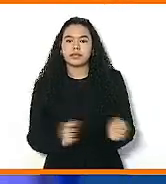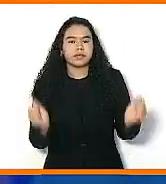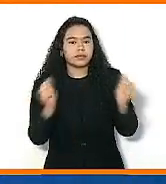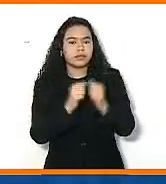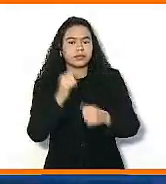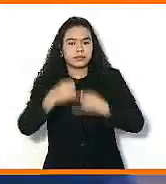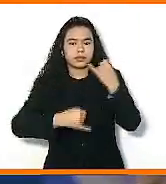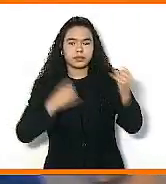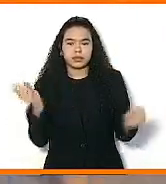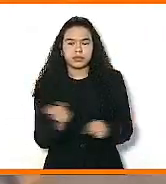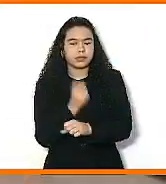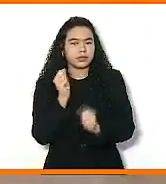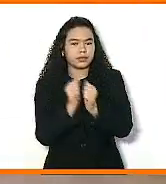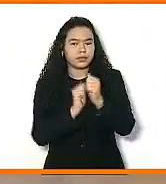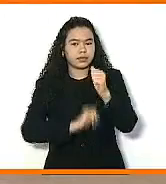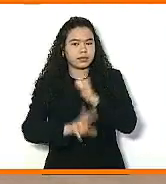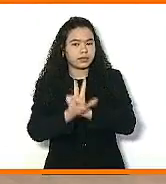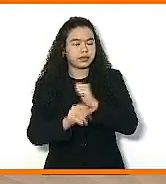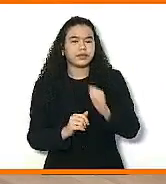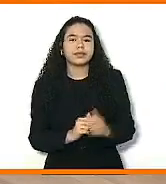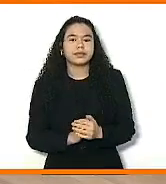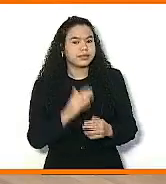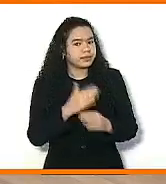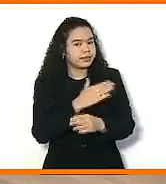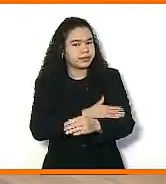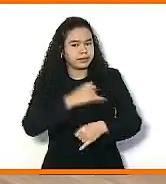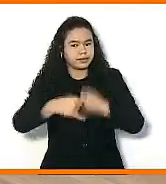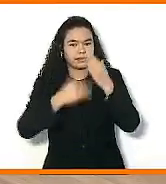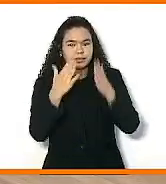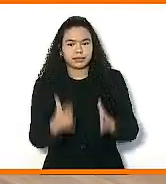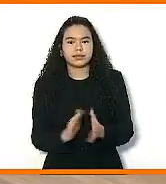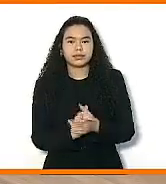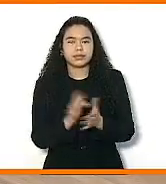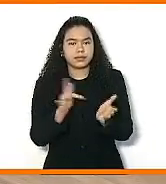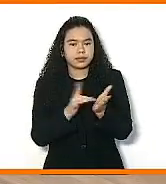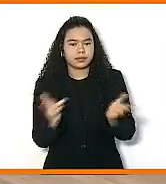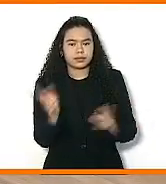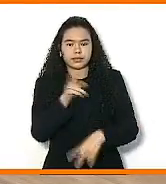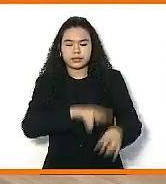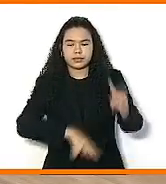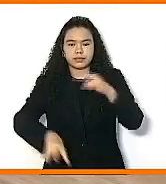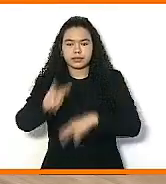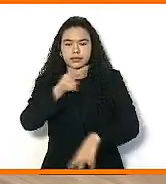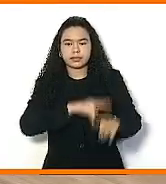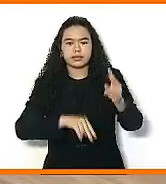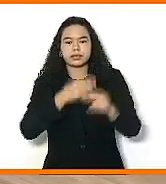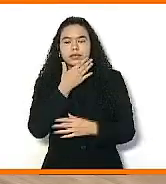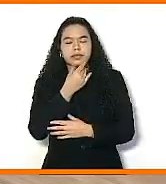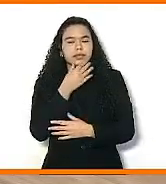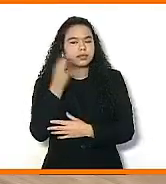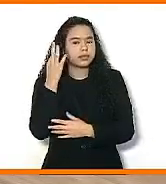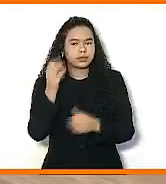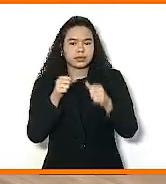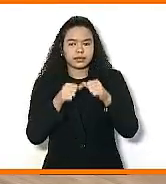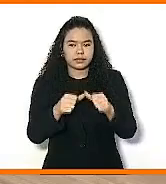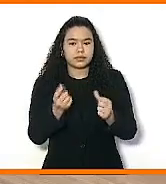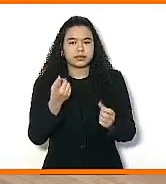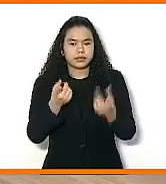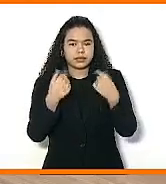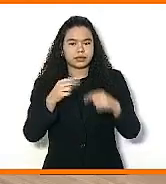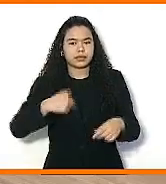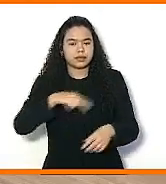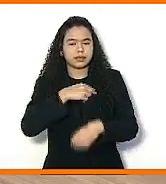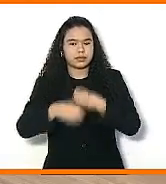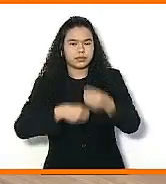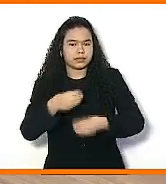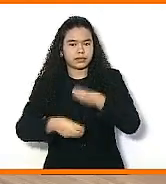pegar y ganar con pk 3 pero antes querido jugador quisiera agradecerle a nuestro editora y notario por estar tan cerca